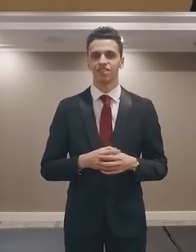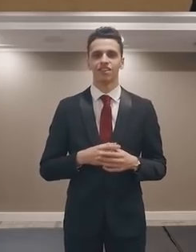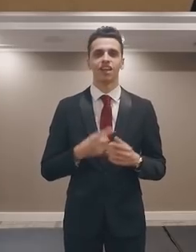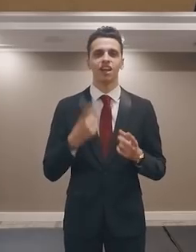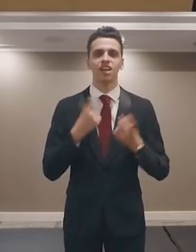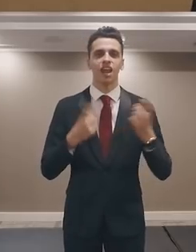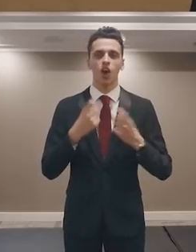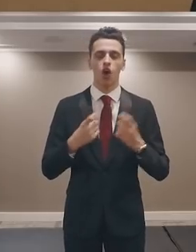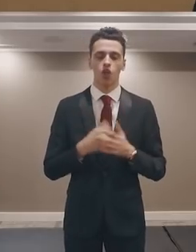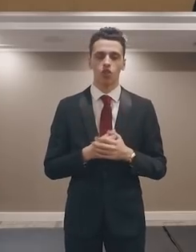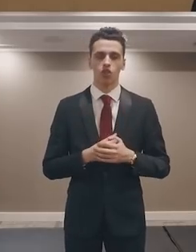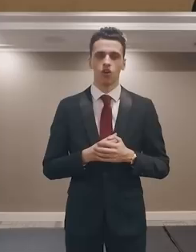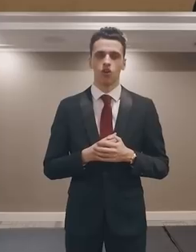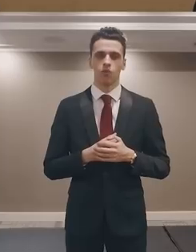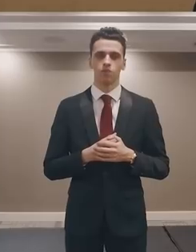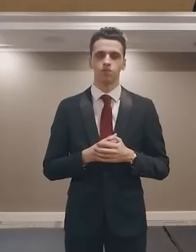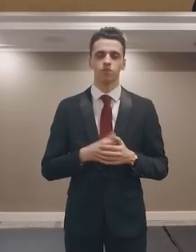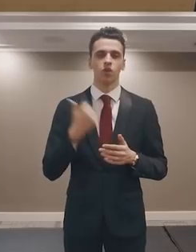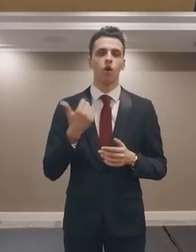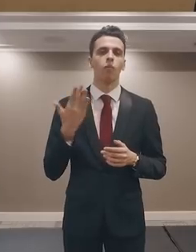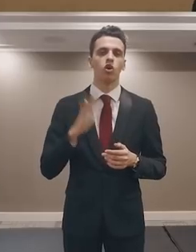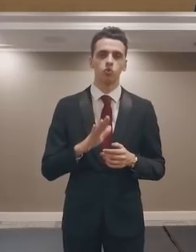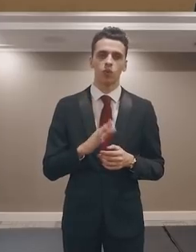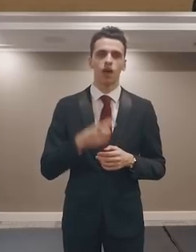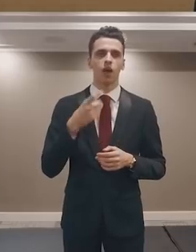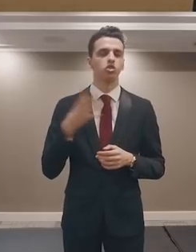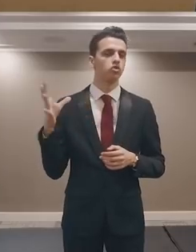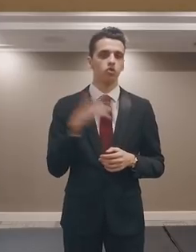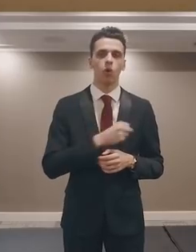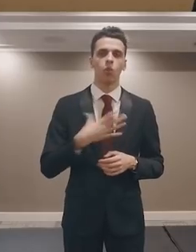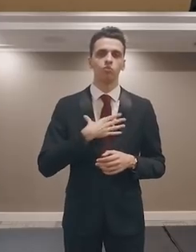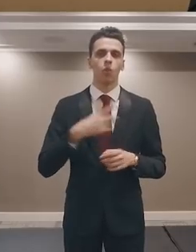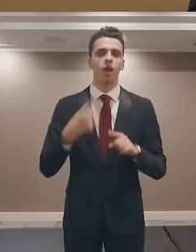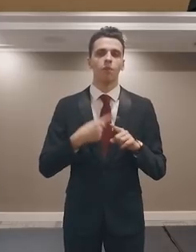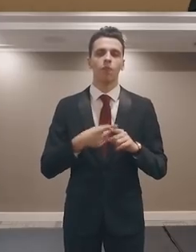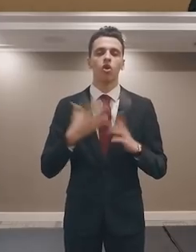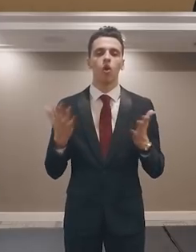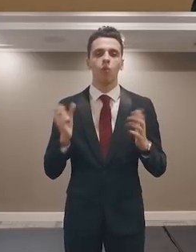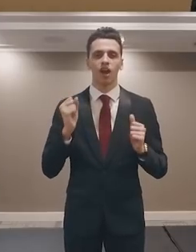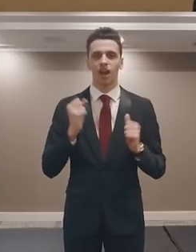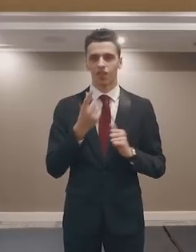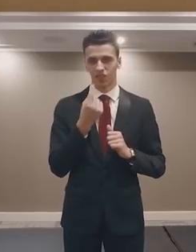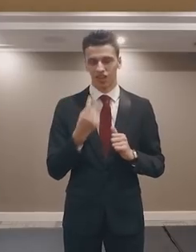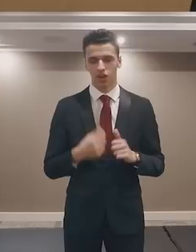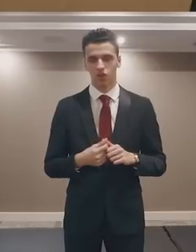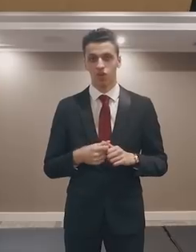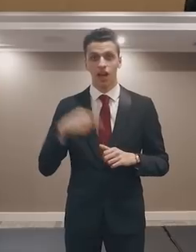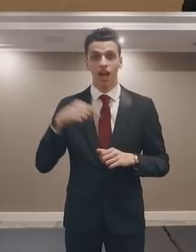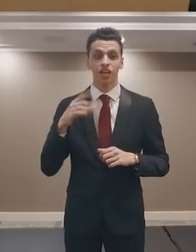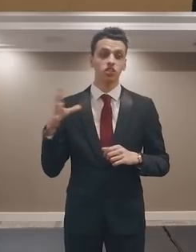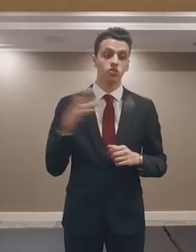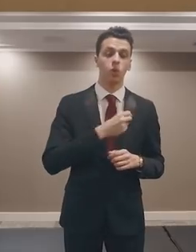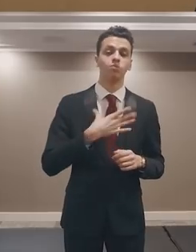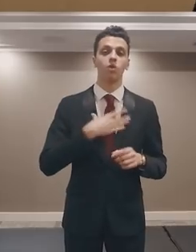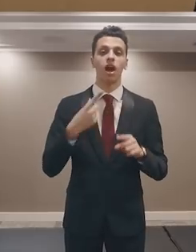negocio detrás de esto hay una oportunidad en la que cualquier persona puede aprender a cómo ganar dinero cualquier persona puede aprender y disfrutar